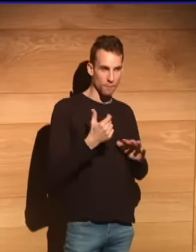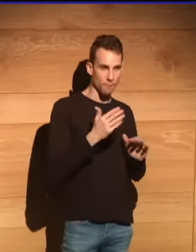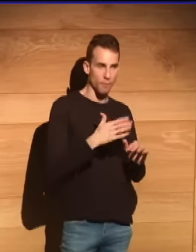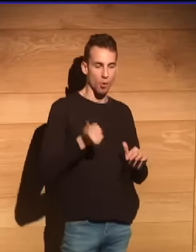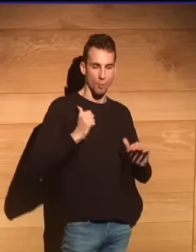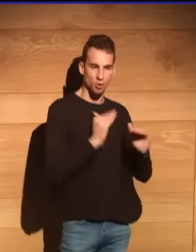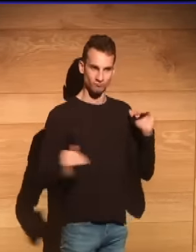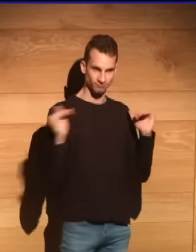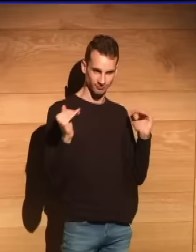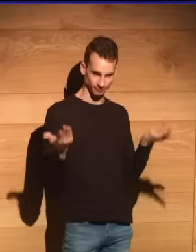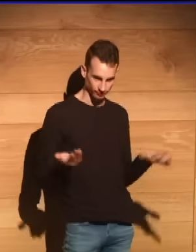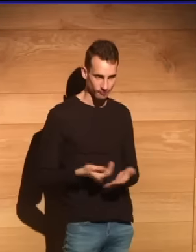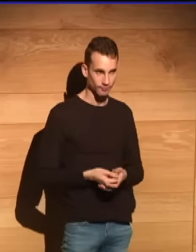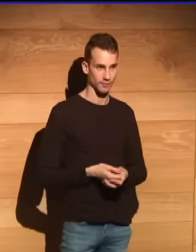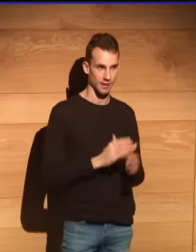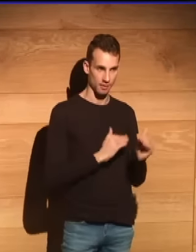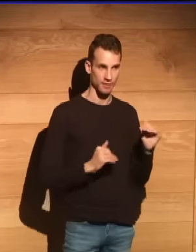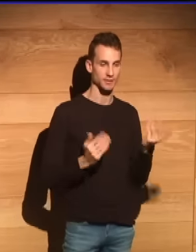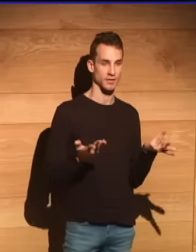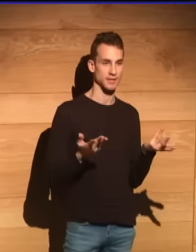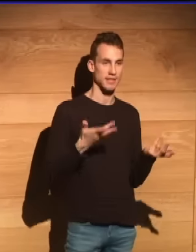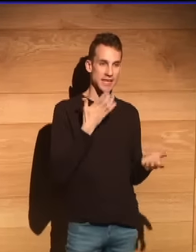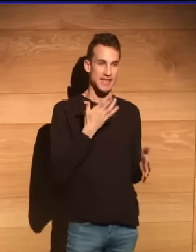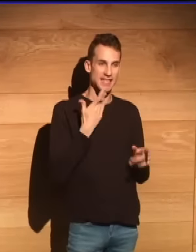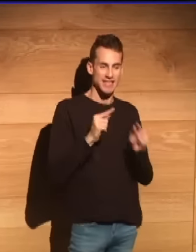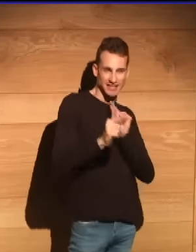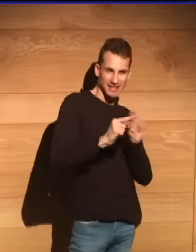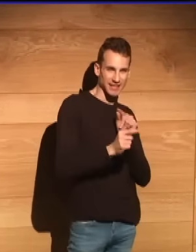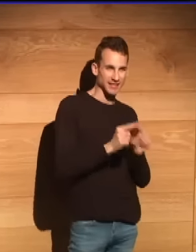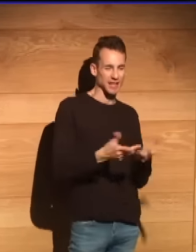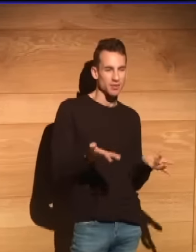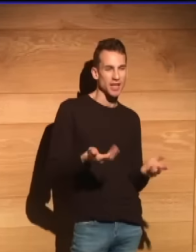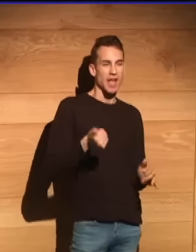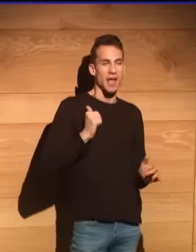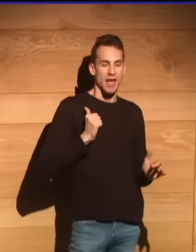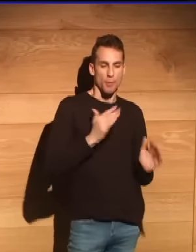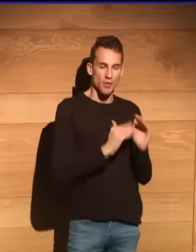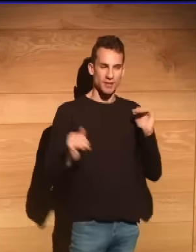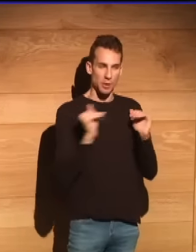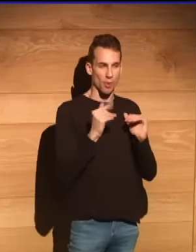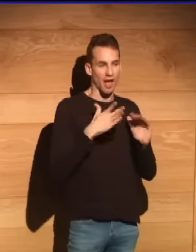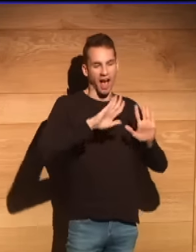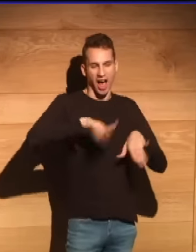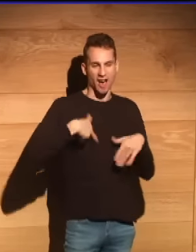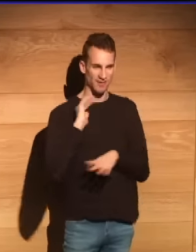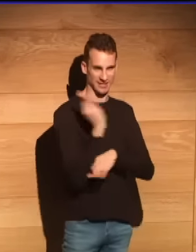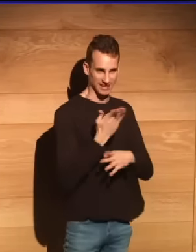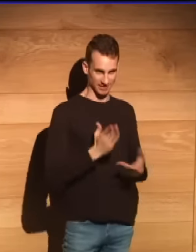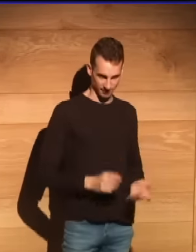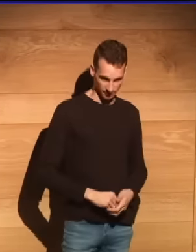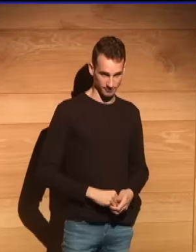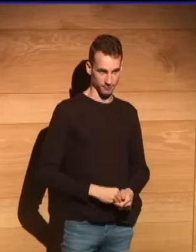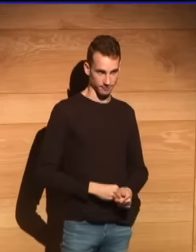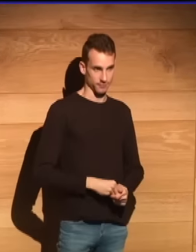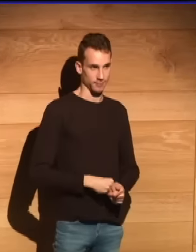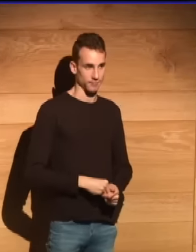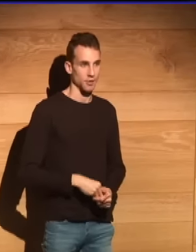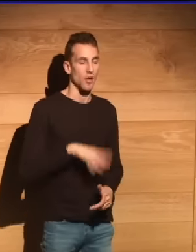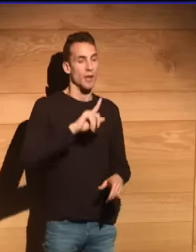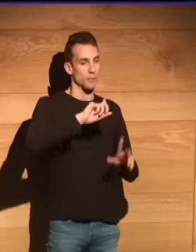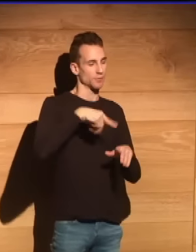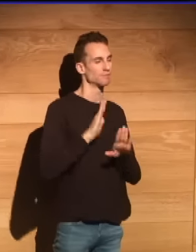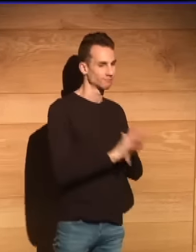digital, esa igualdad de oportunidades pues generan estas brechas, ¿no? Pero eso es solamente una parte de la brecha, el acceso a la conectividad del ordenador. Hay una